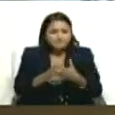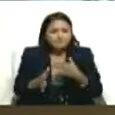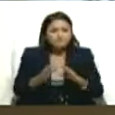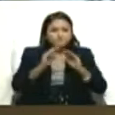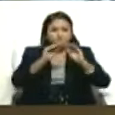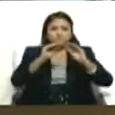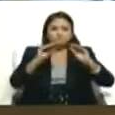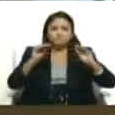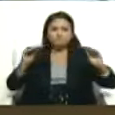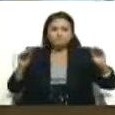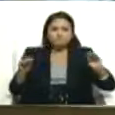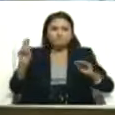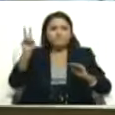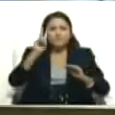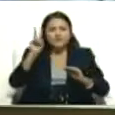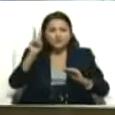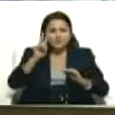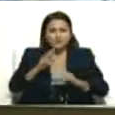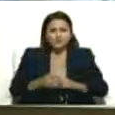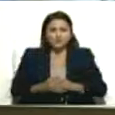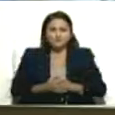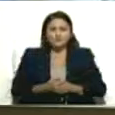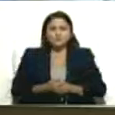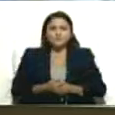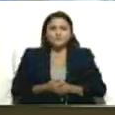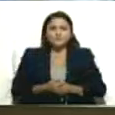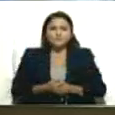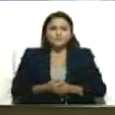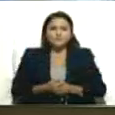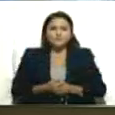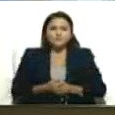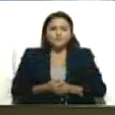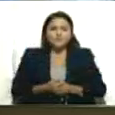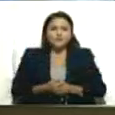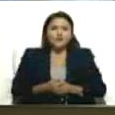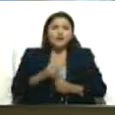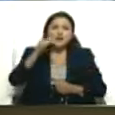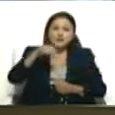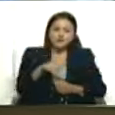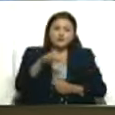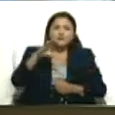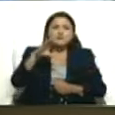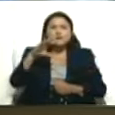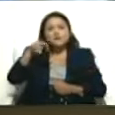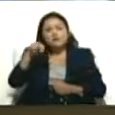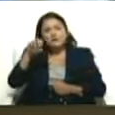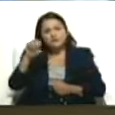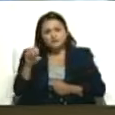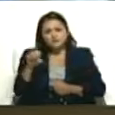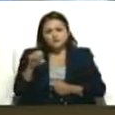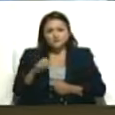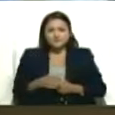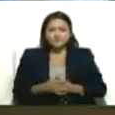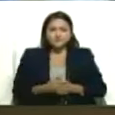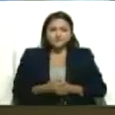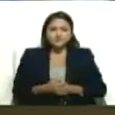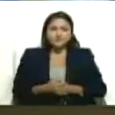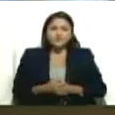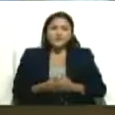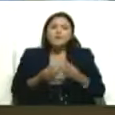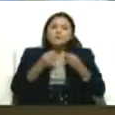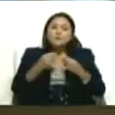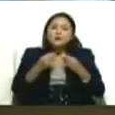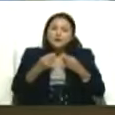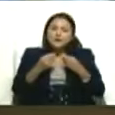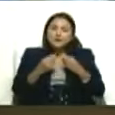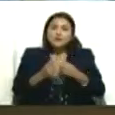a todo el pueblo de Venezuela desde aquí, desde el Consejo Nacional Electoral, para que